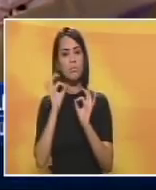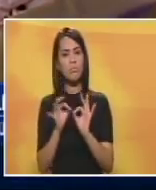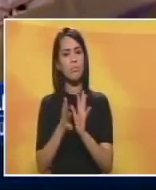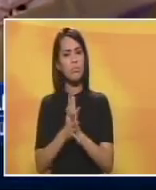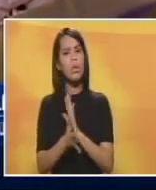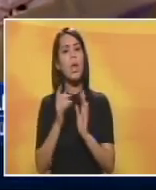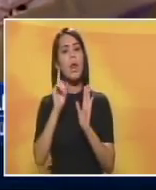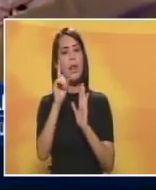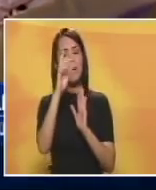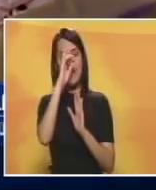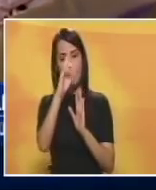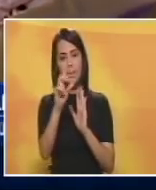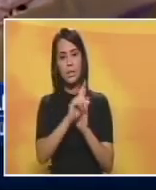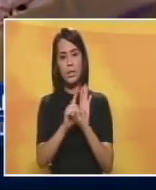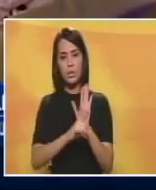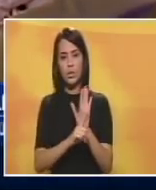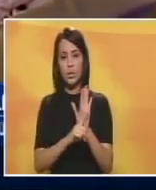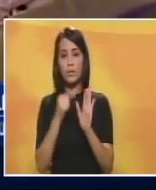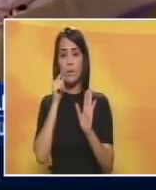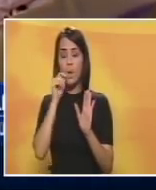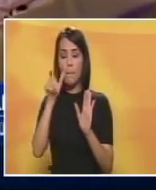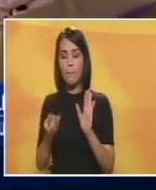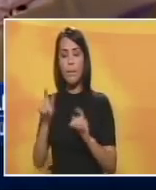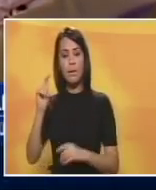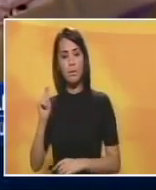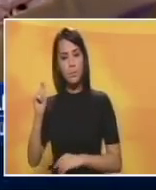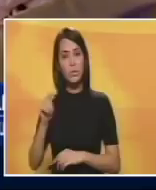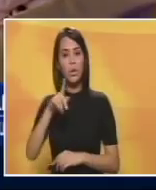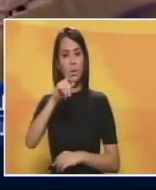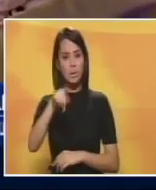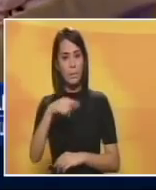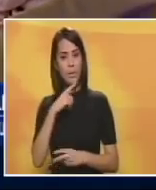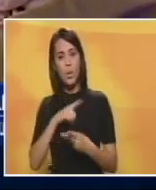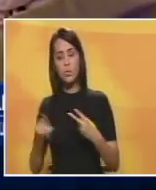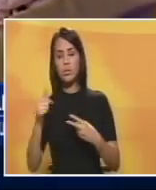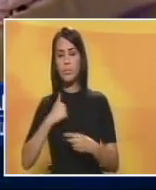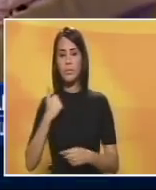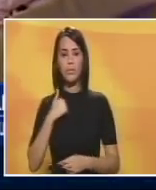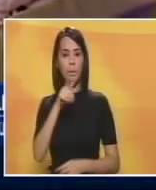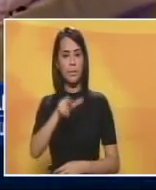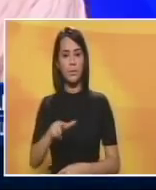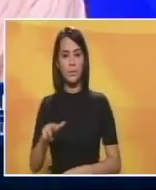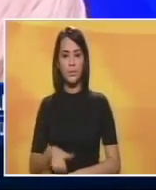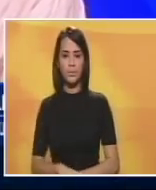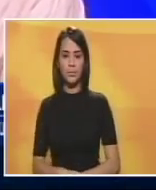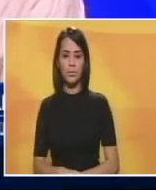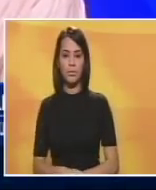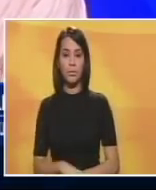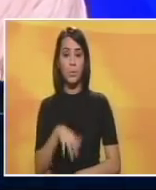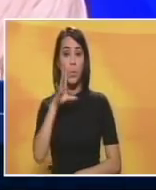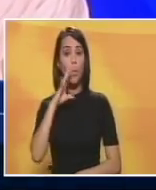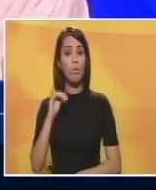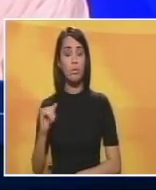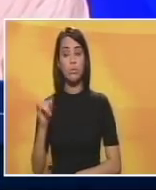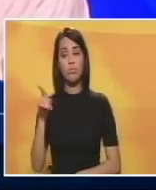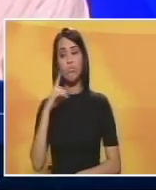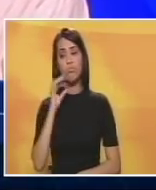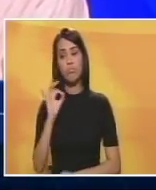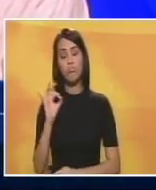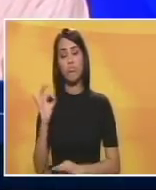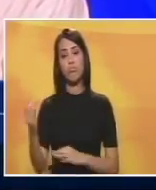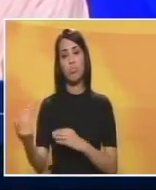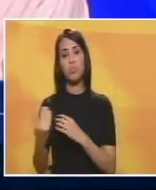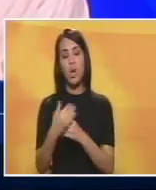sean respetadas las garantías universales de Requesens como las de que cualquier otro ciudadano. Cualquier denuncia que llegue a la